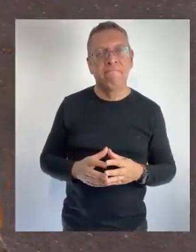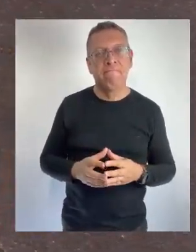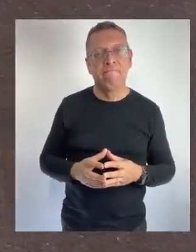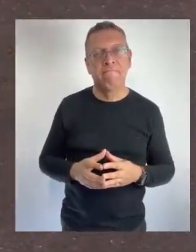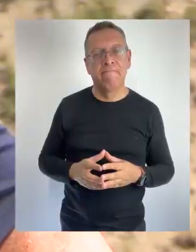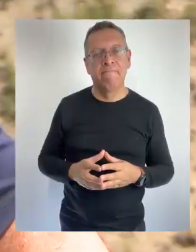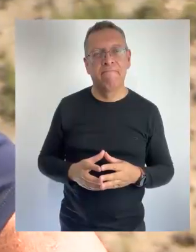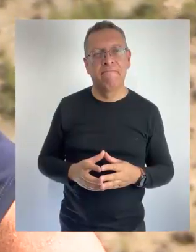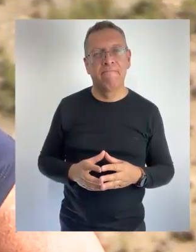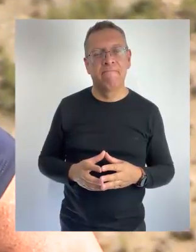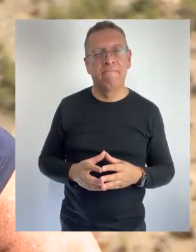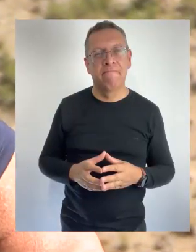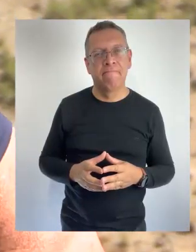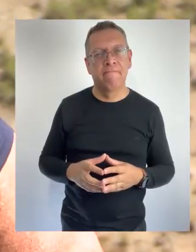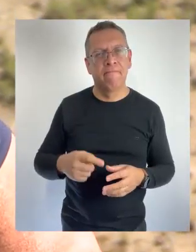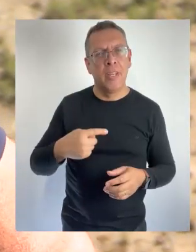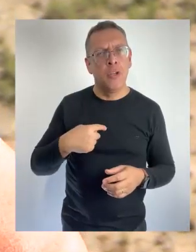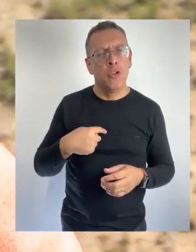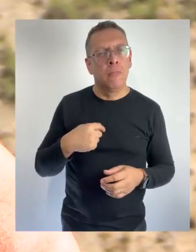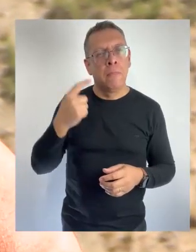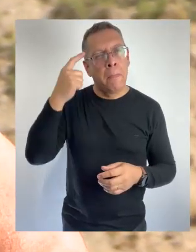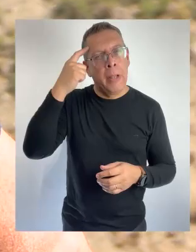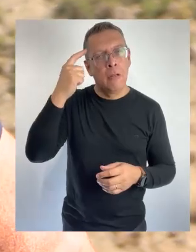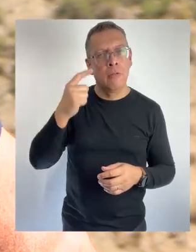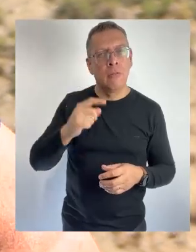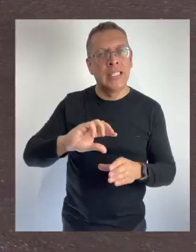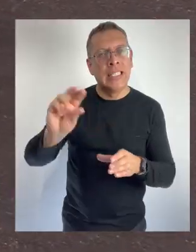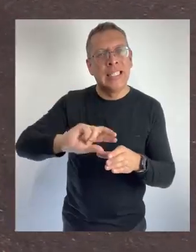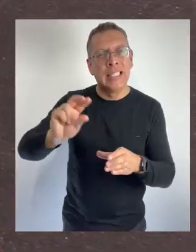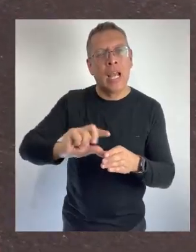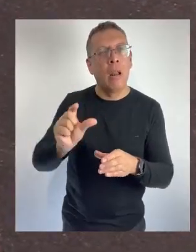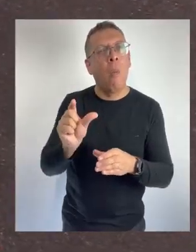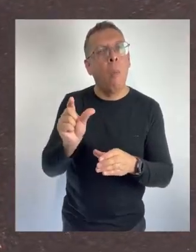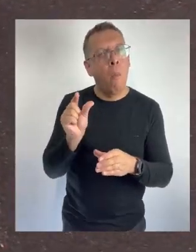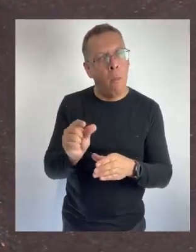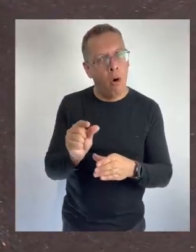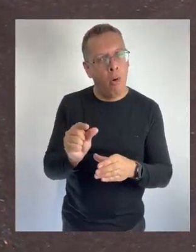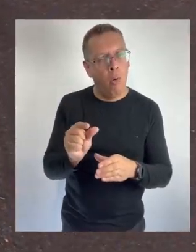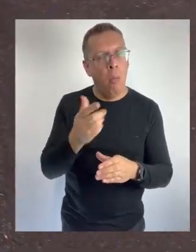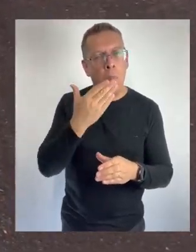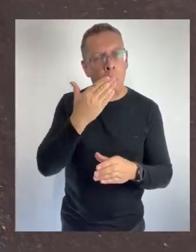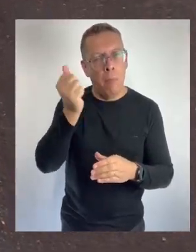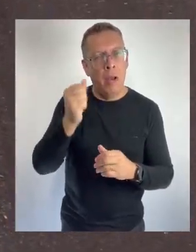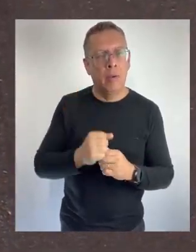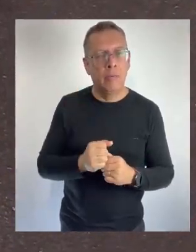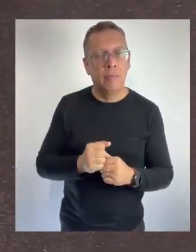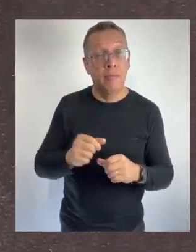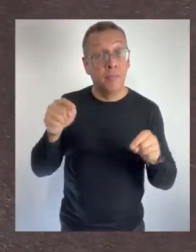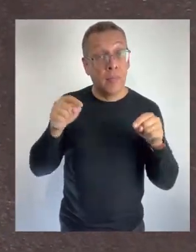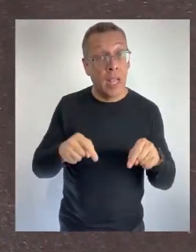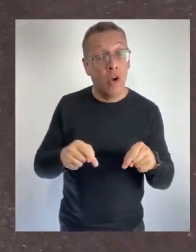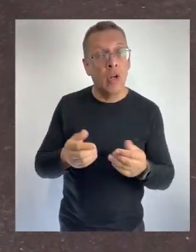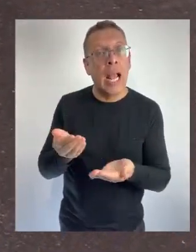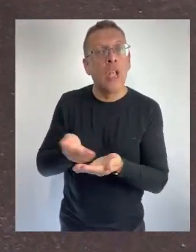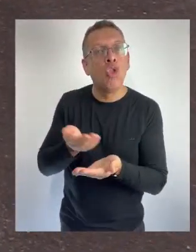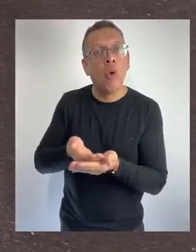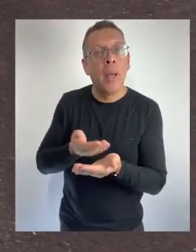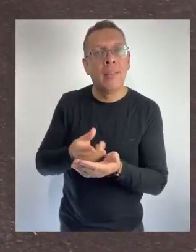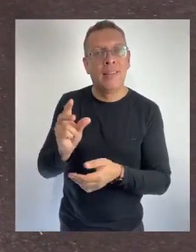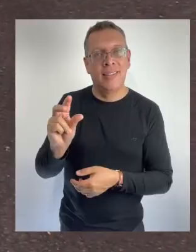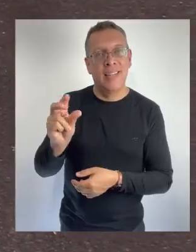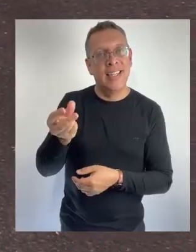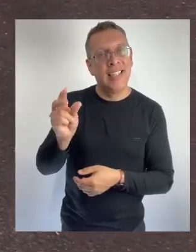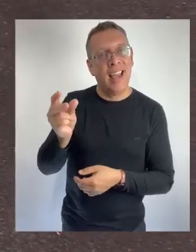poner tanto sal. Perfecto. Eso es más fácil. Eso. Y ahí van los tomates cherry. Tomate cherry de mi